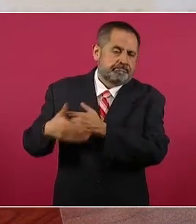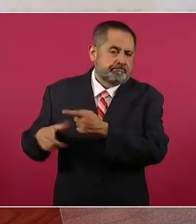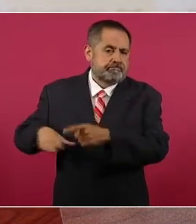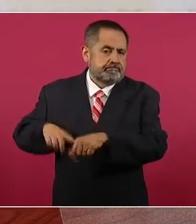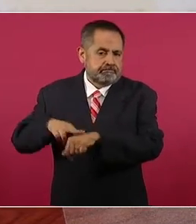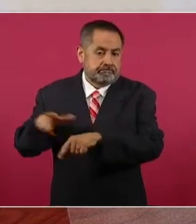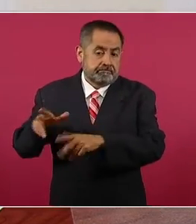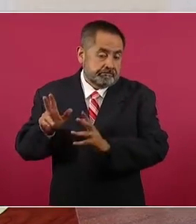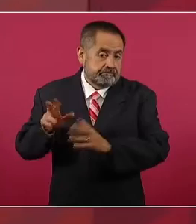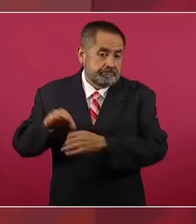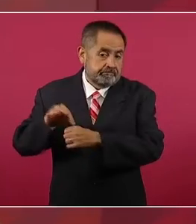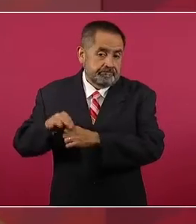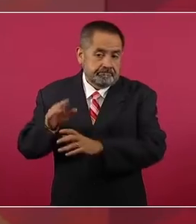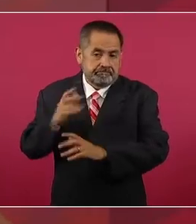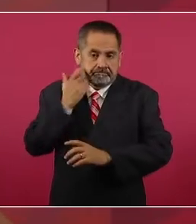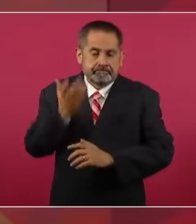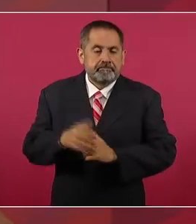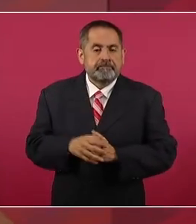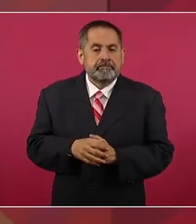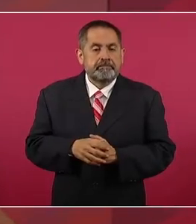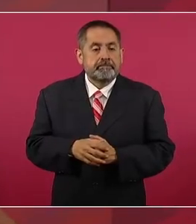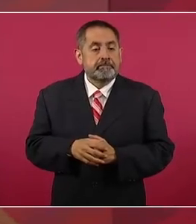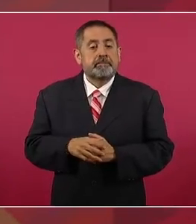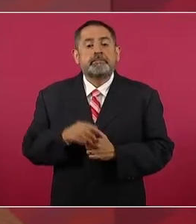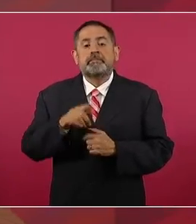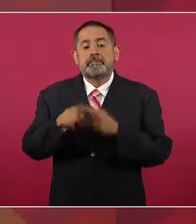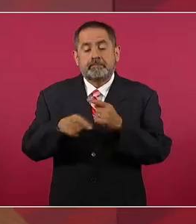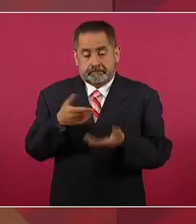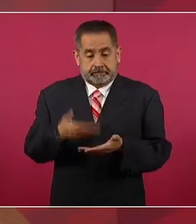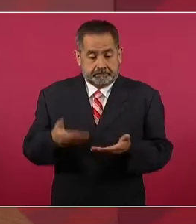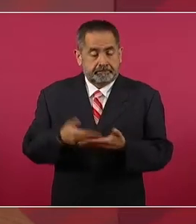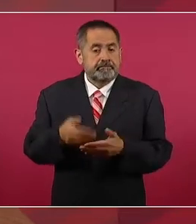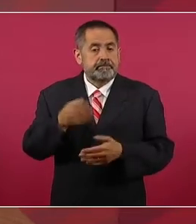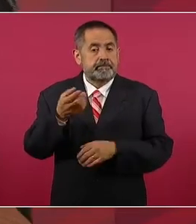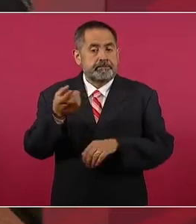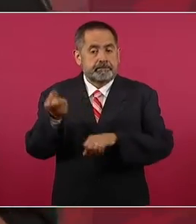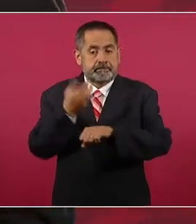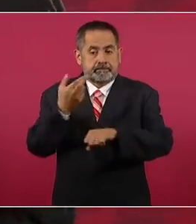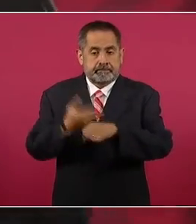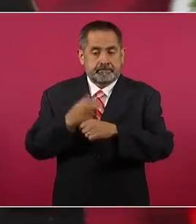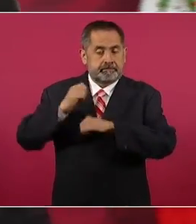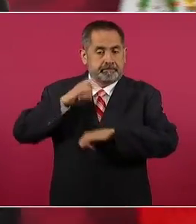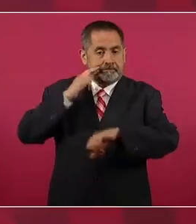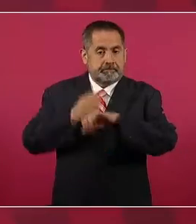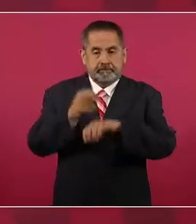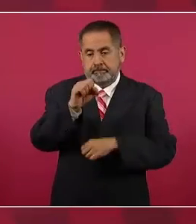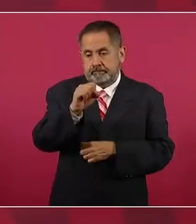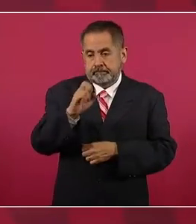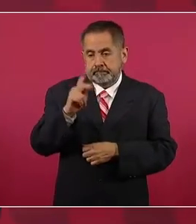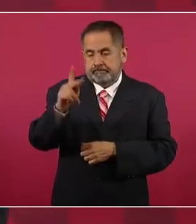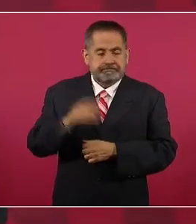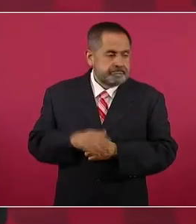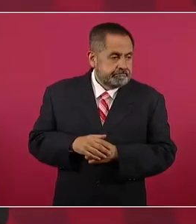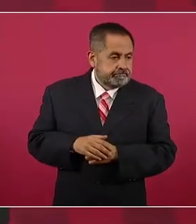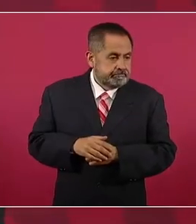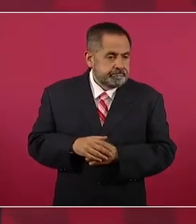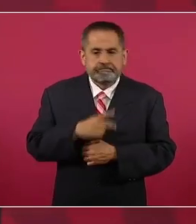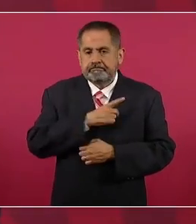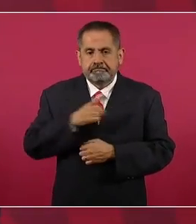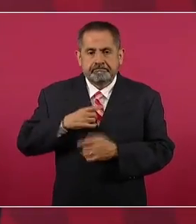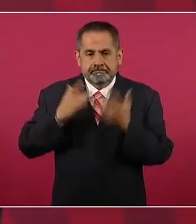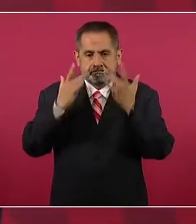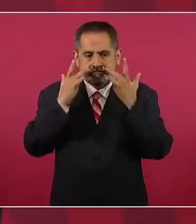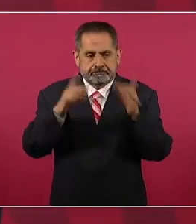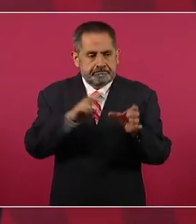Entonces, es secretaria de Educación y tiene que dejar ya la